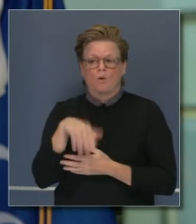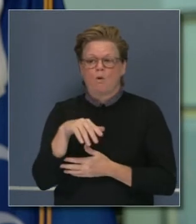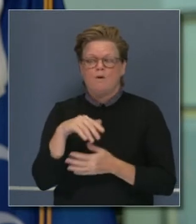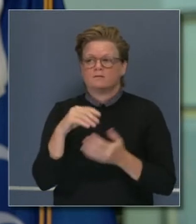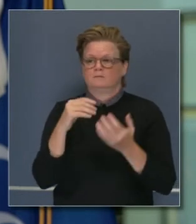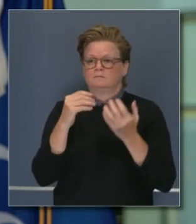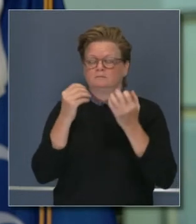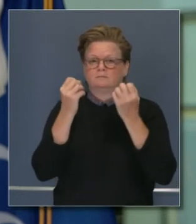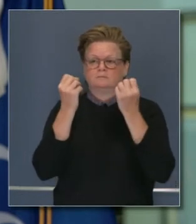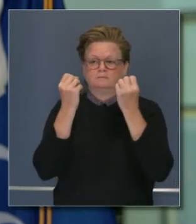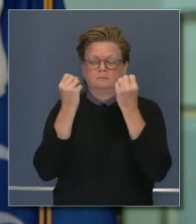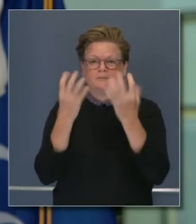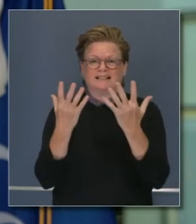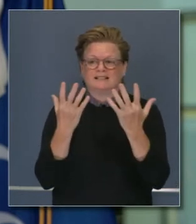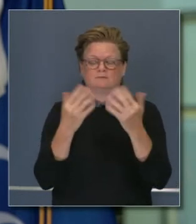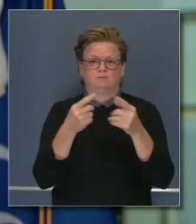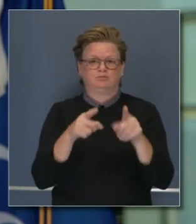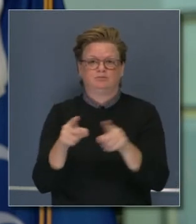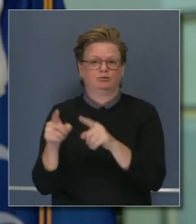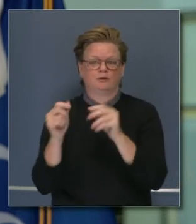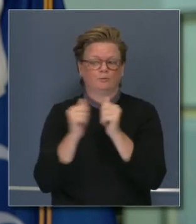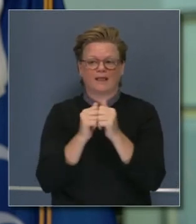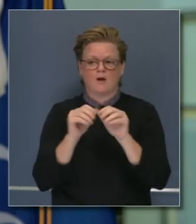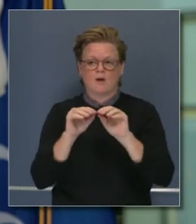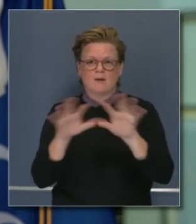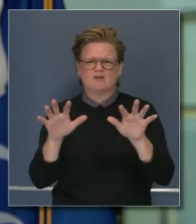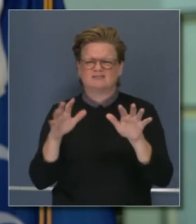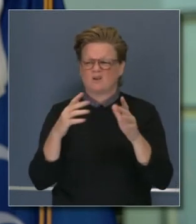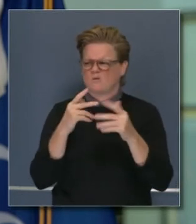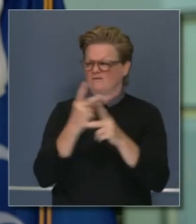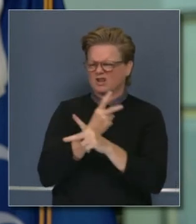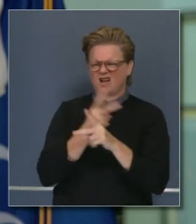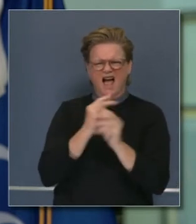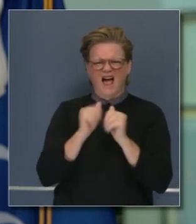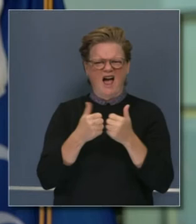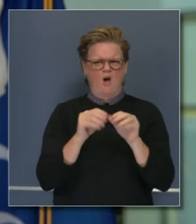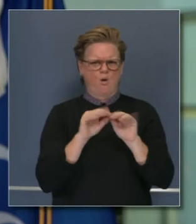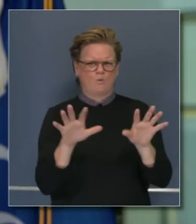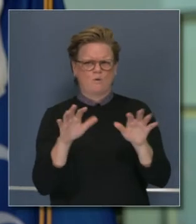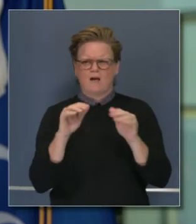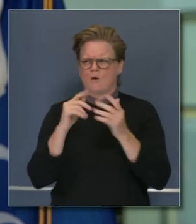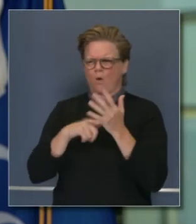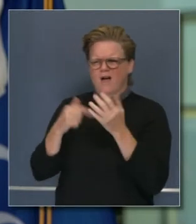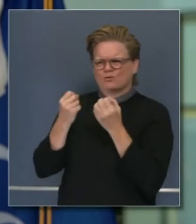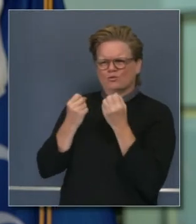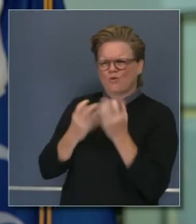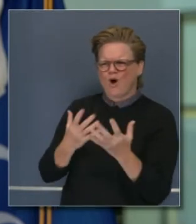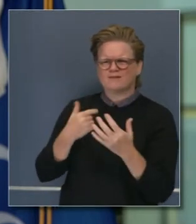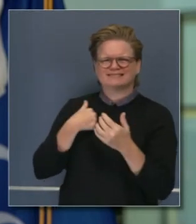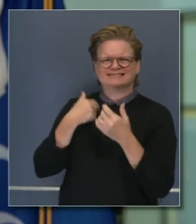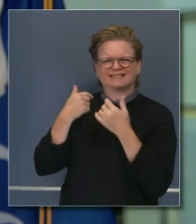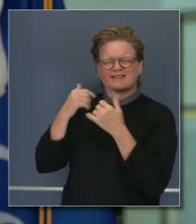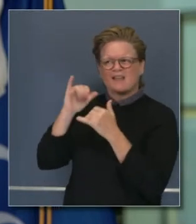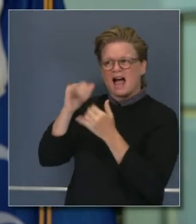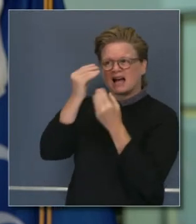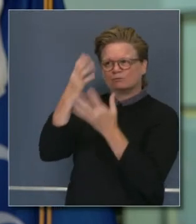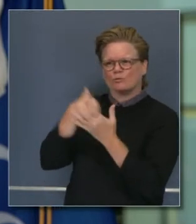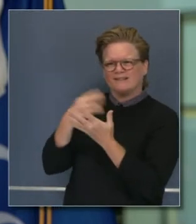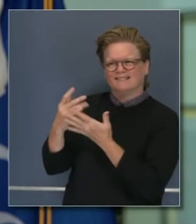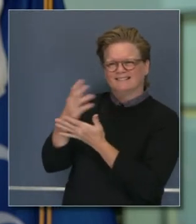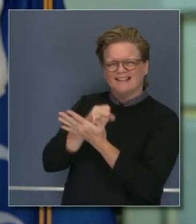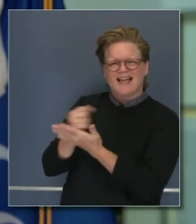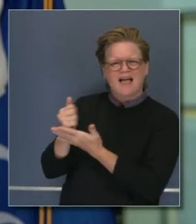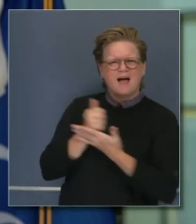tanto de lo que está ocurriendo actualmente con la transmisión en esas comunidades. Y también sabemos que nos permite